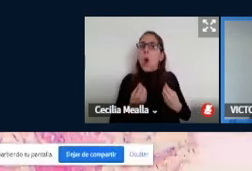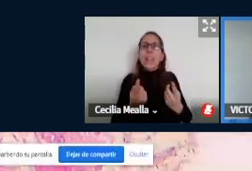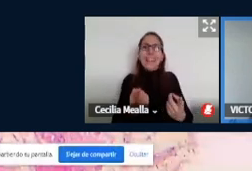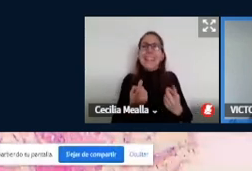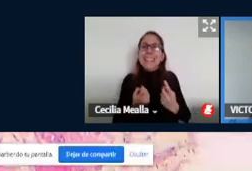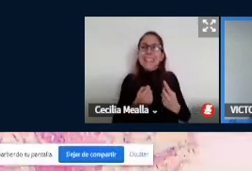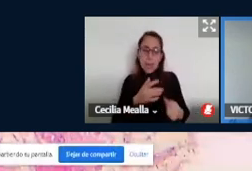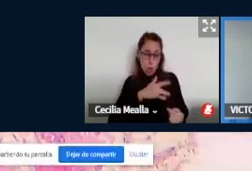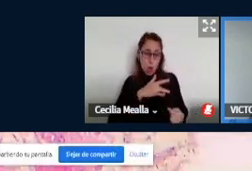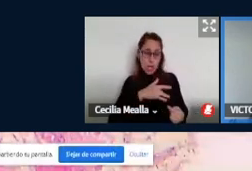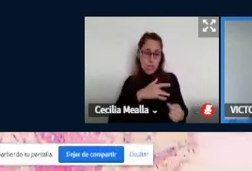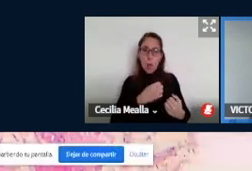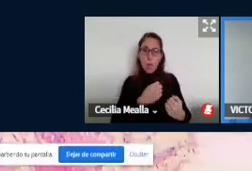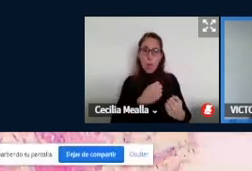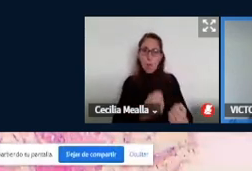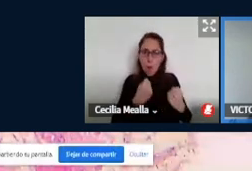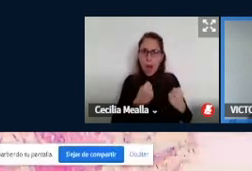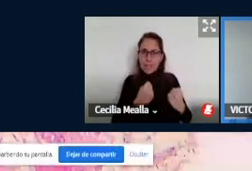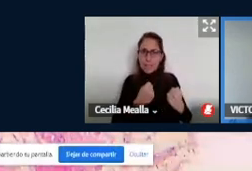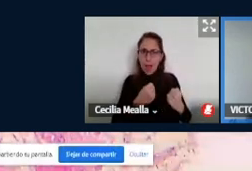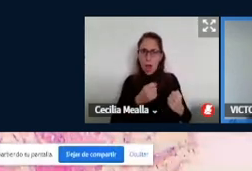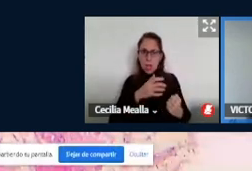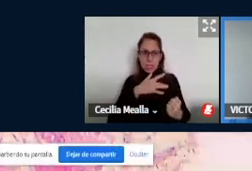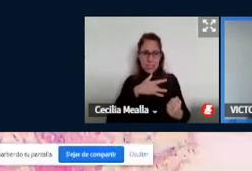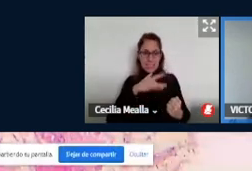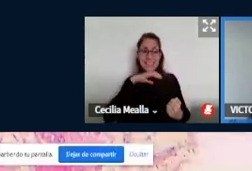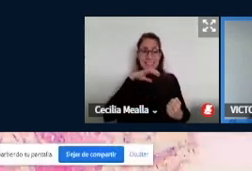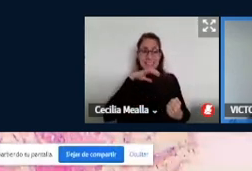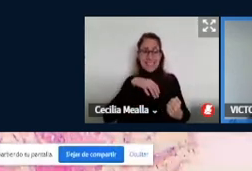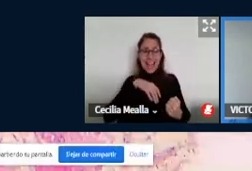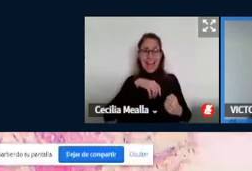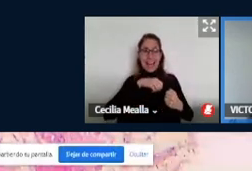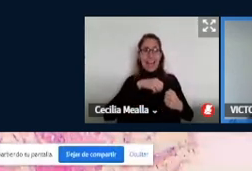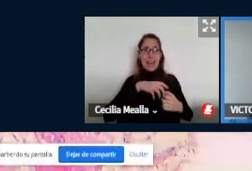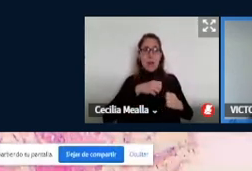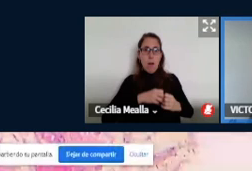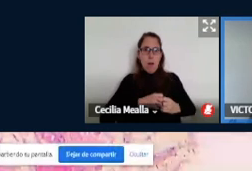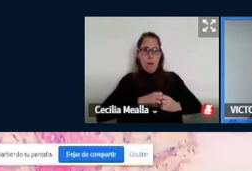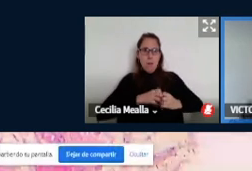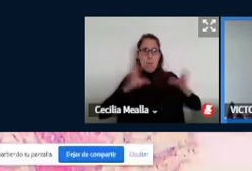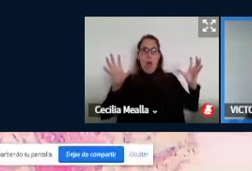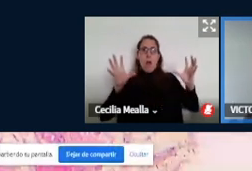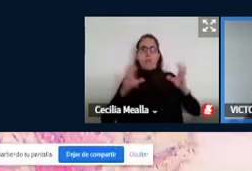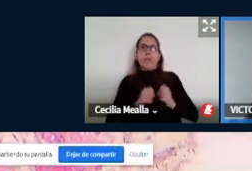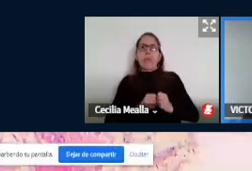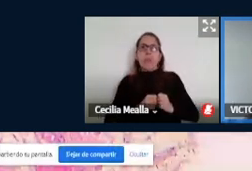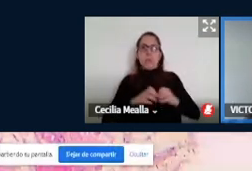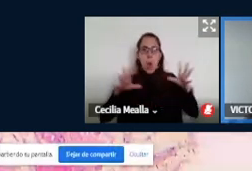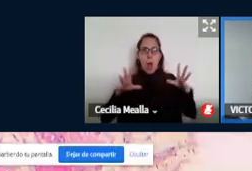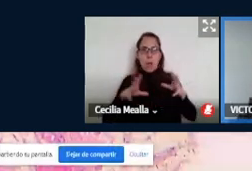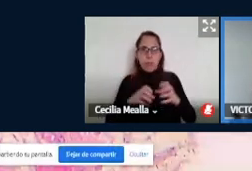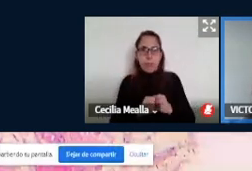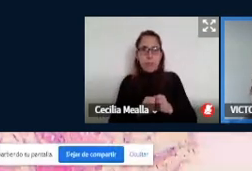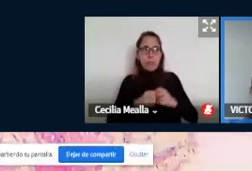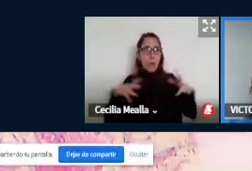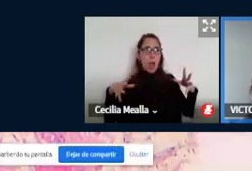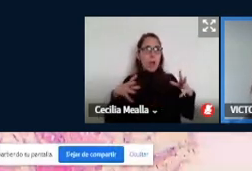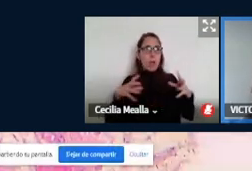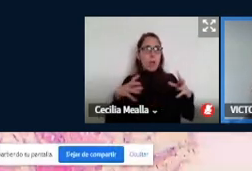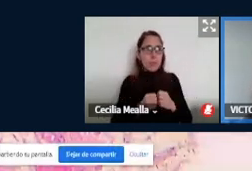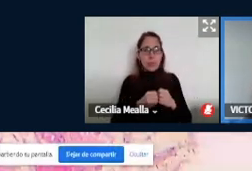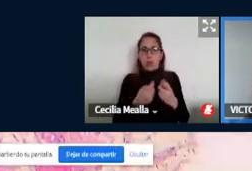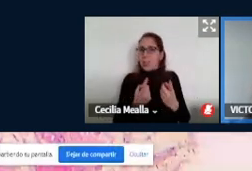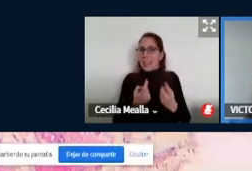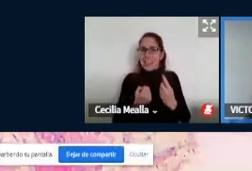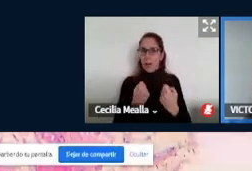ese bombeo. Cuando llega sangre, esto se tiene que expandir y después mantener la contracción para poder seguir mandando sangre hasta que